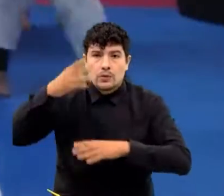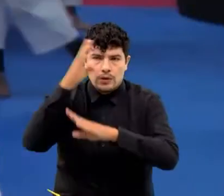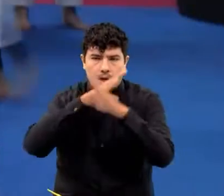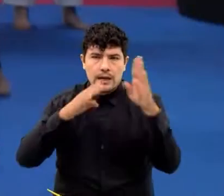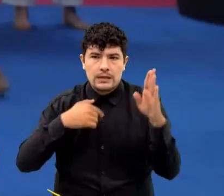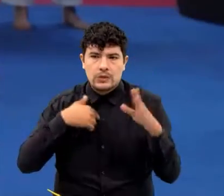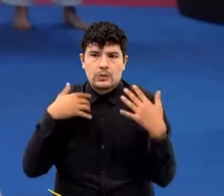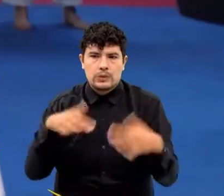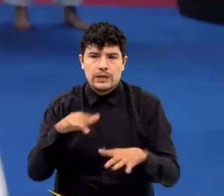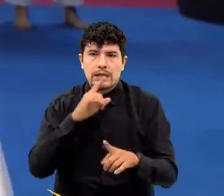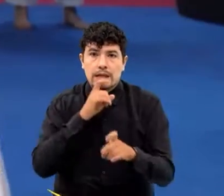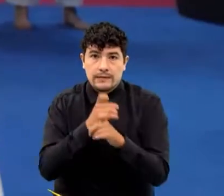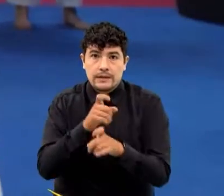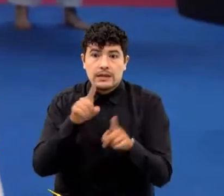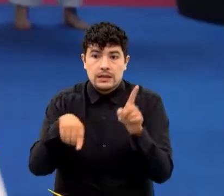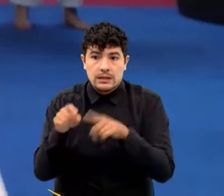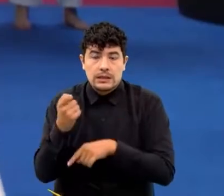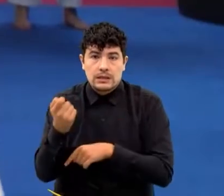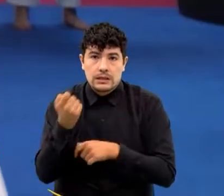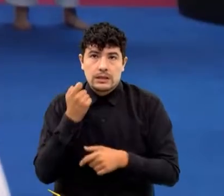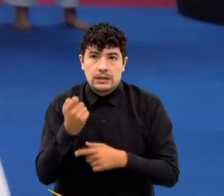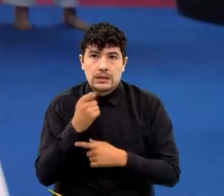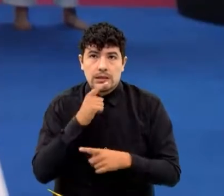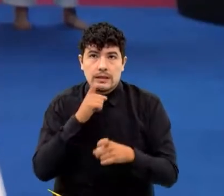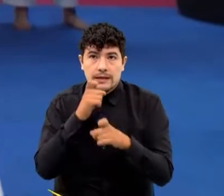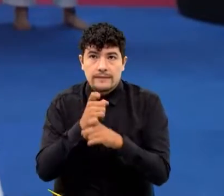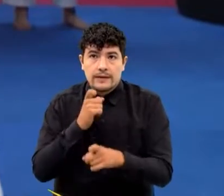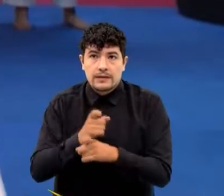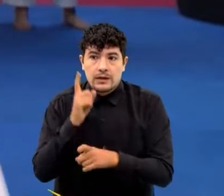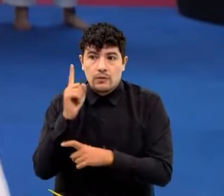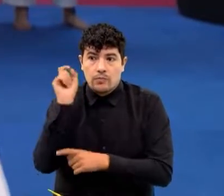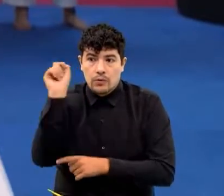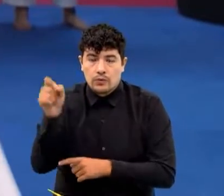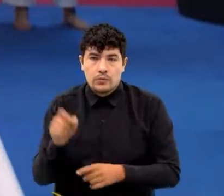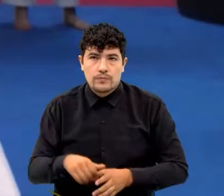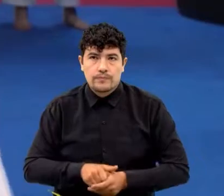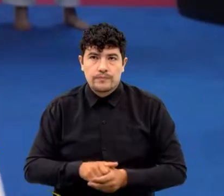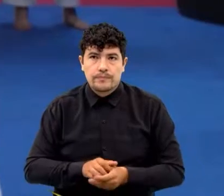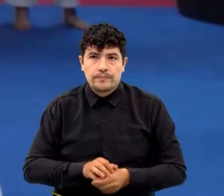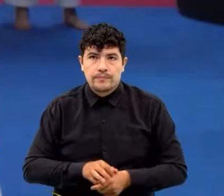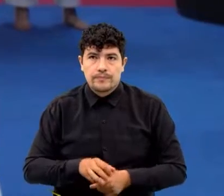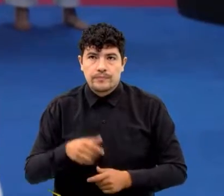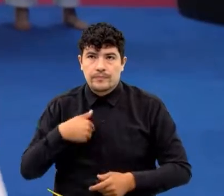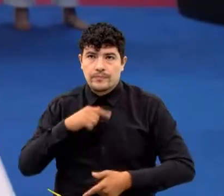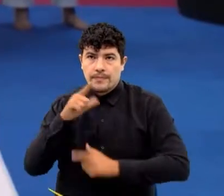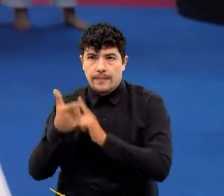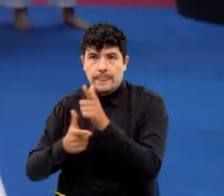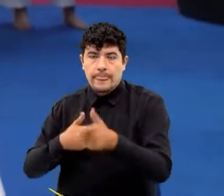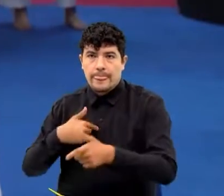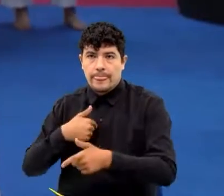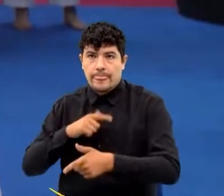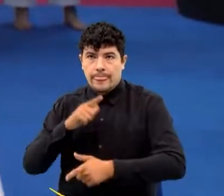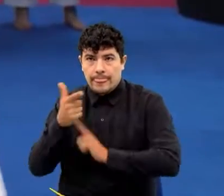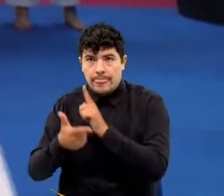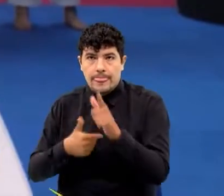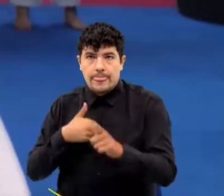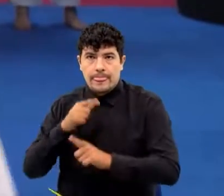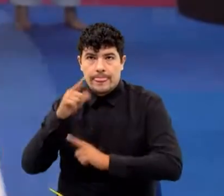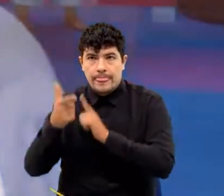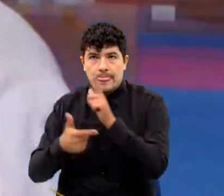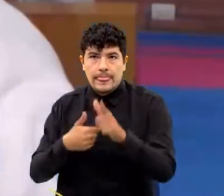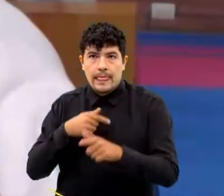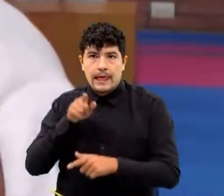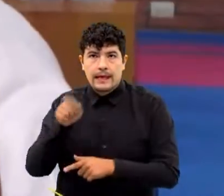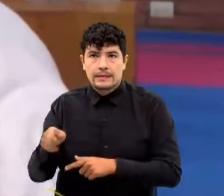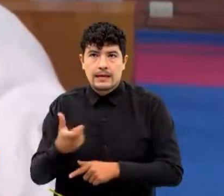poco de dificultad, fue una diferencia de puntos. Me fui a pelear, como dice, bronce, dije esa medalla es